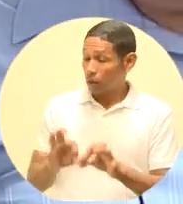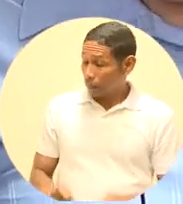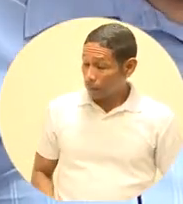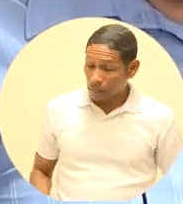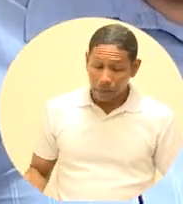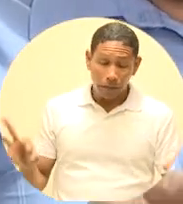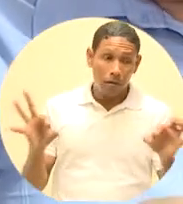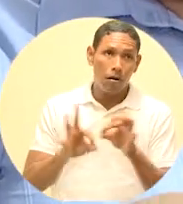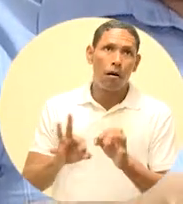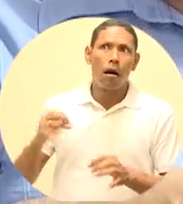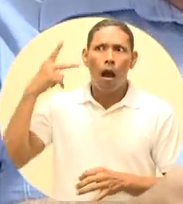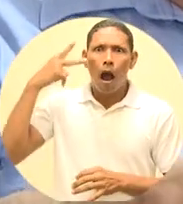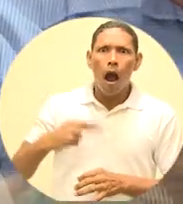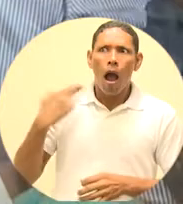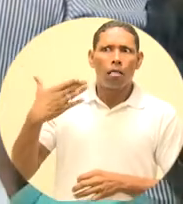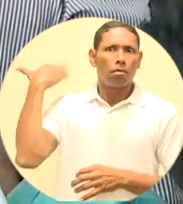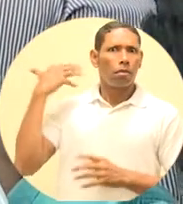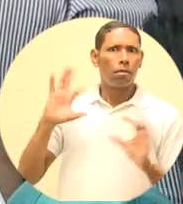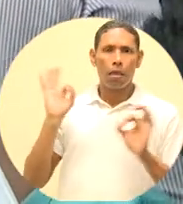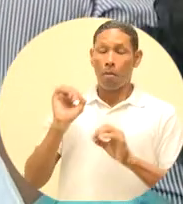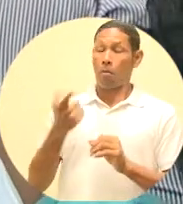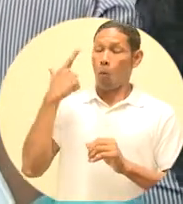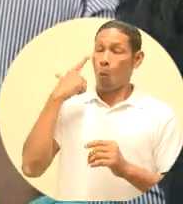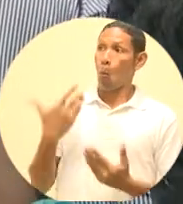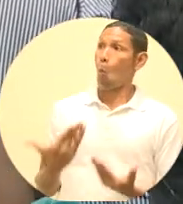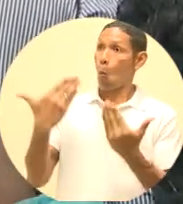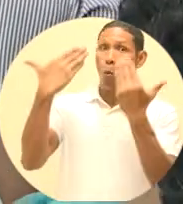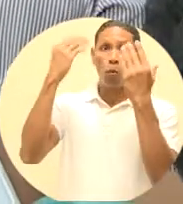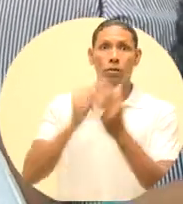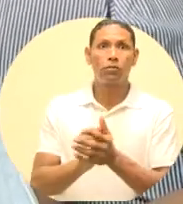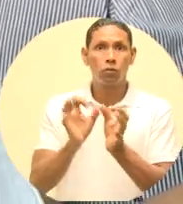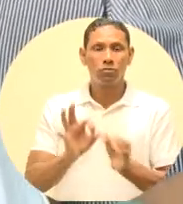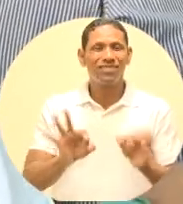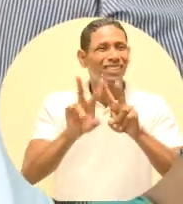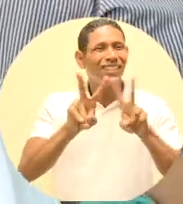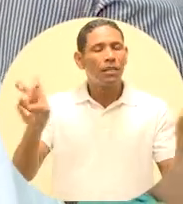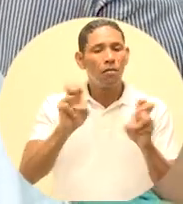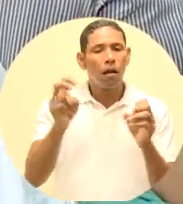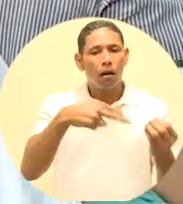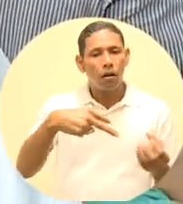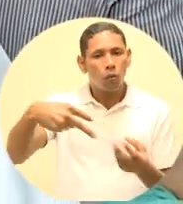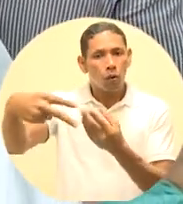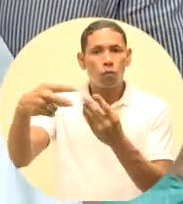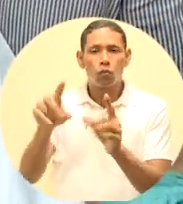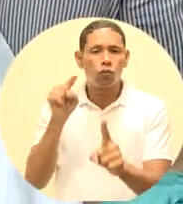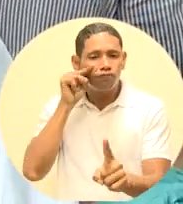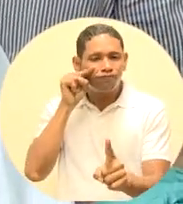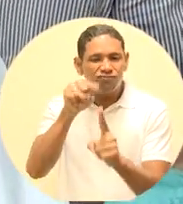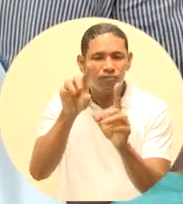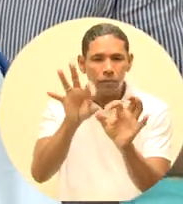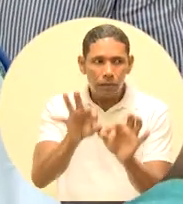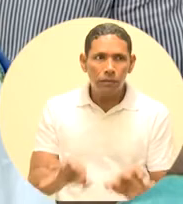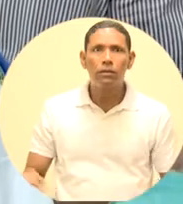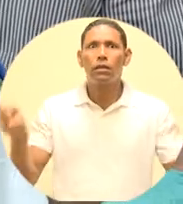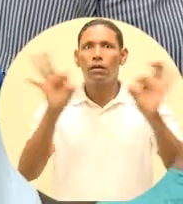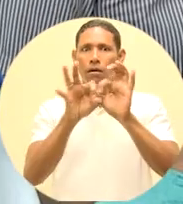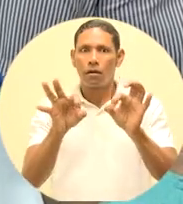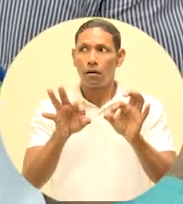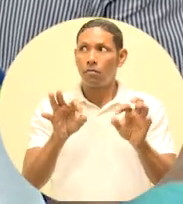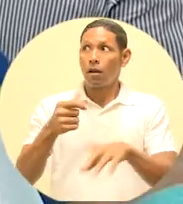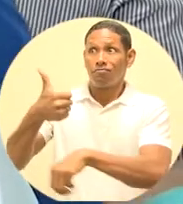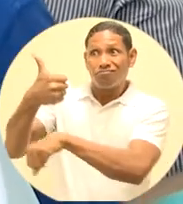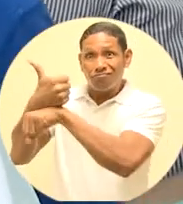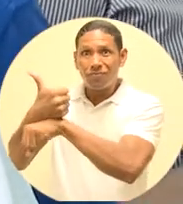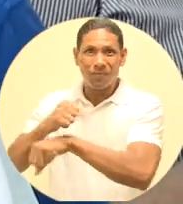e histórico. Es lo mejor que le ha pasado al municipio de Ciénaga en tema educativo. Importantísimo, gracias a